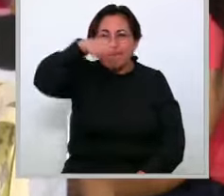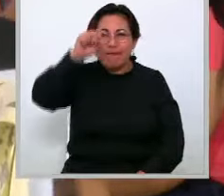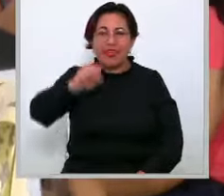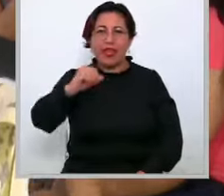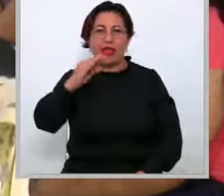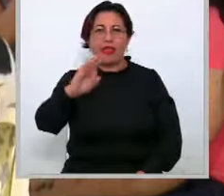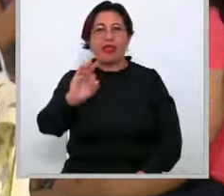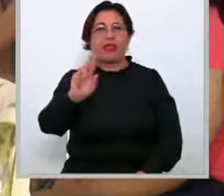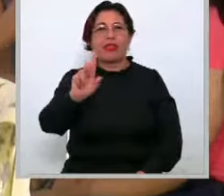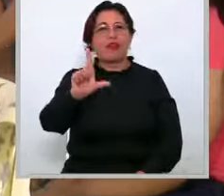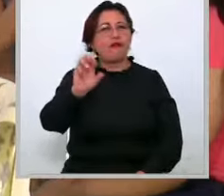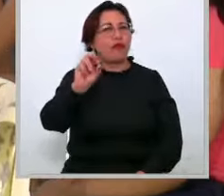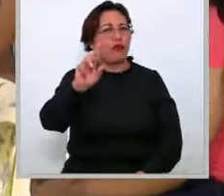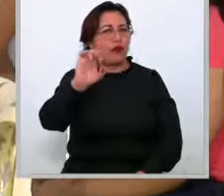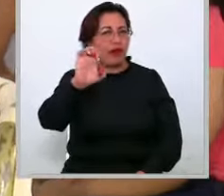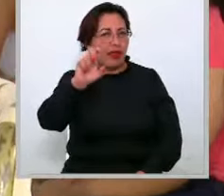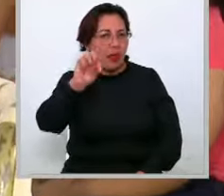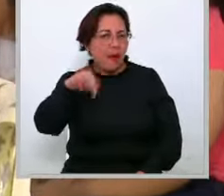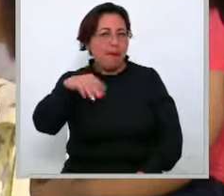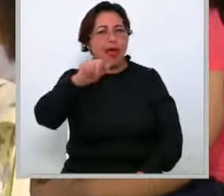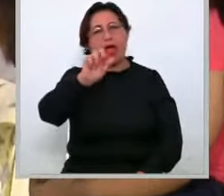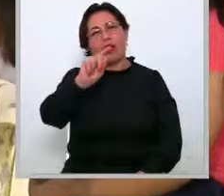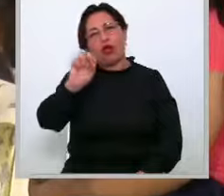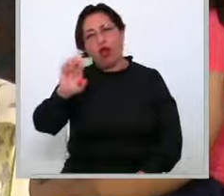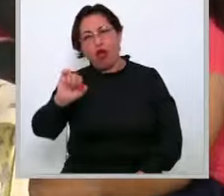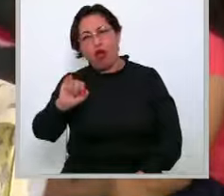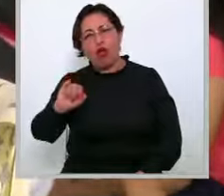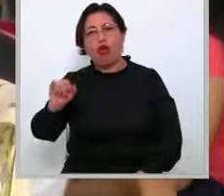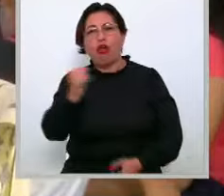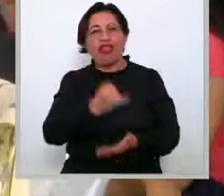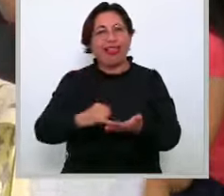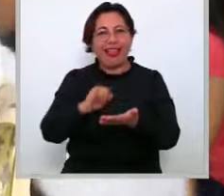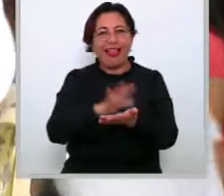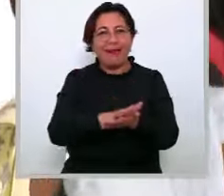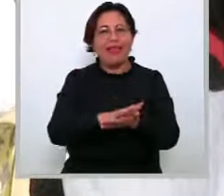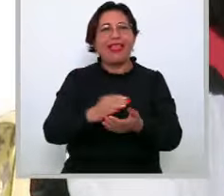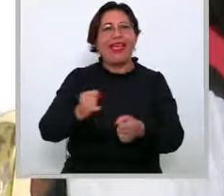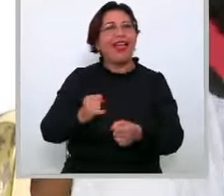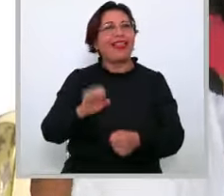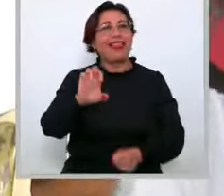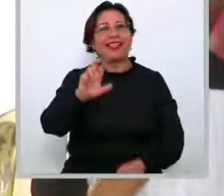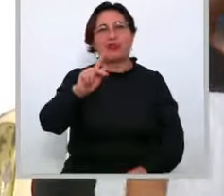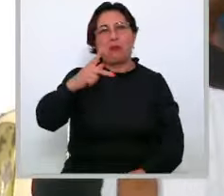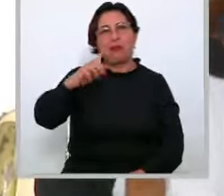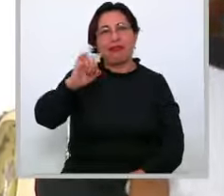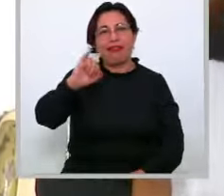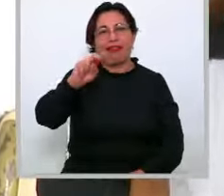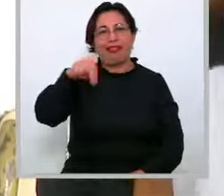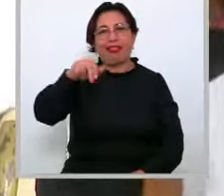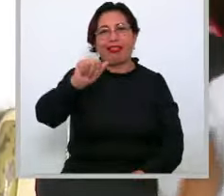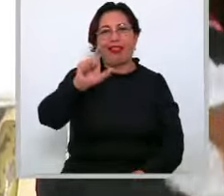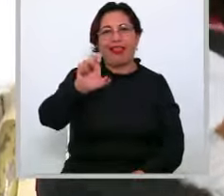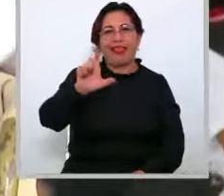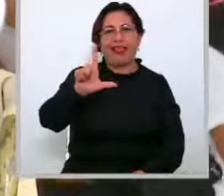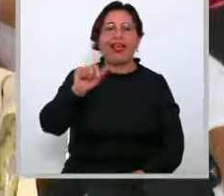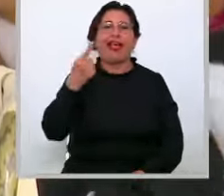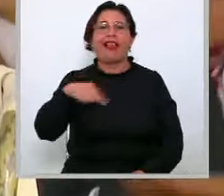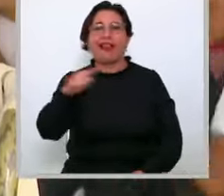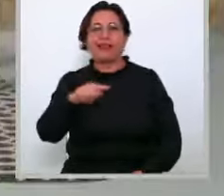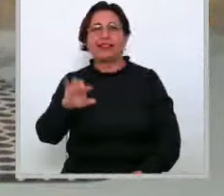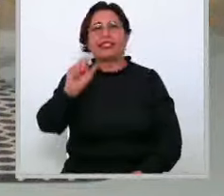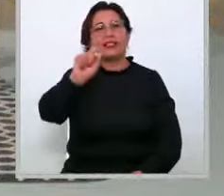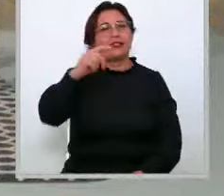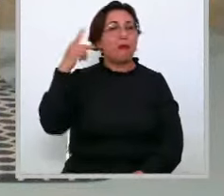tenemos Chiquihuitlán, del Istmo tenemos El Espinal, Sierra Juárez tenemos Santiago